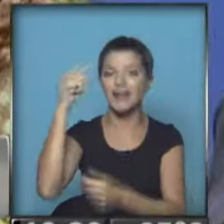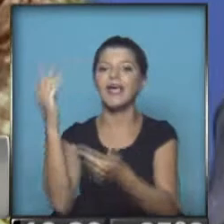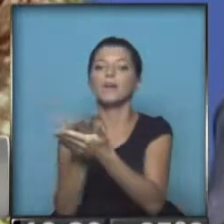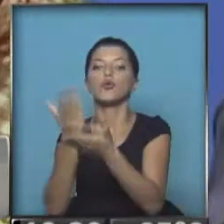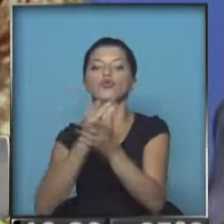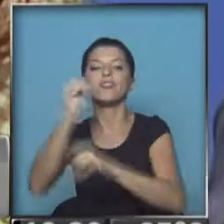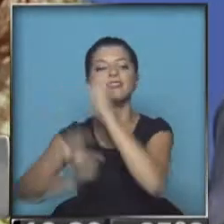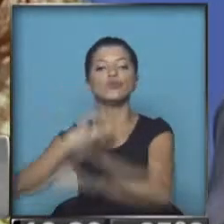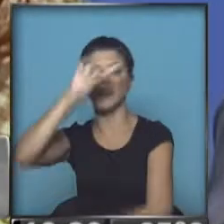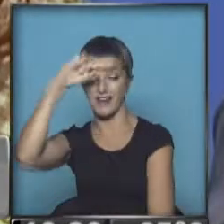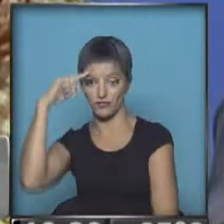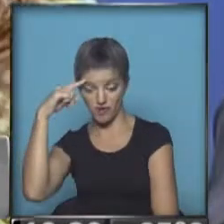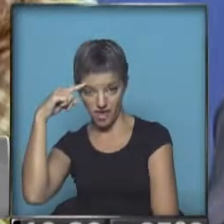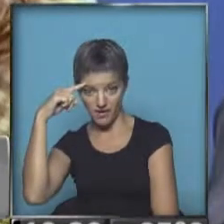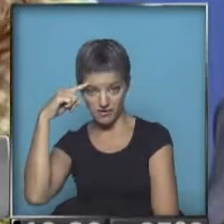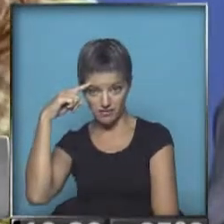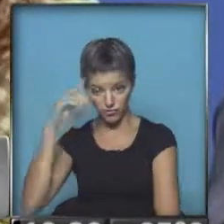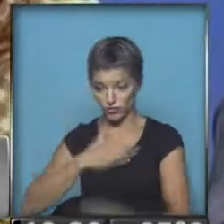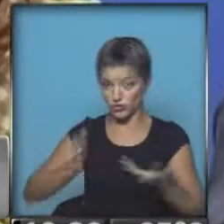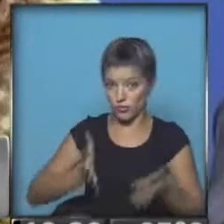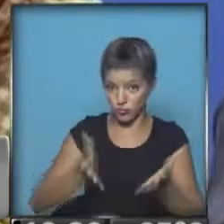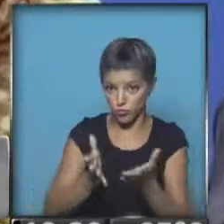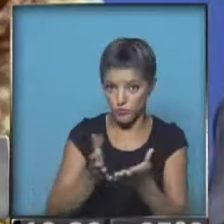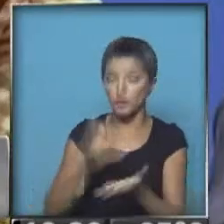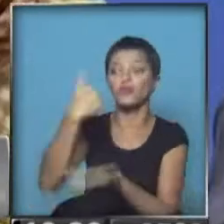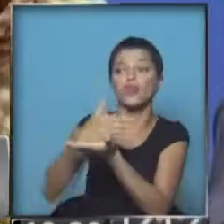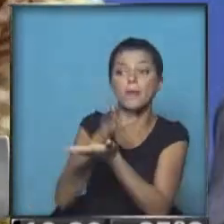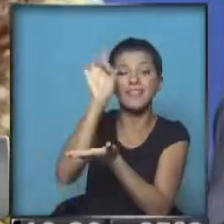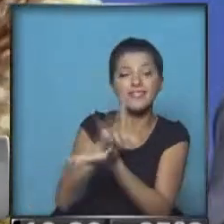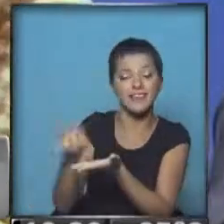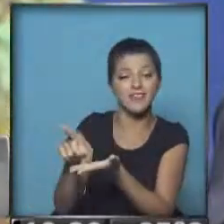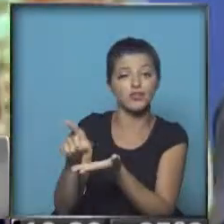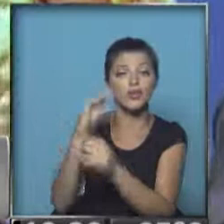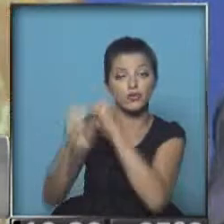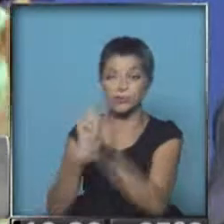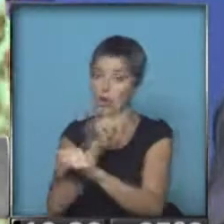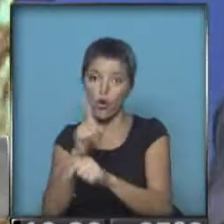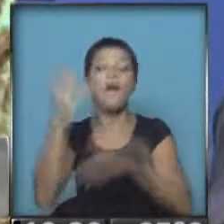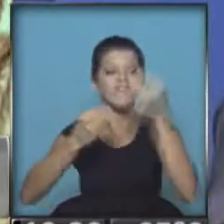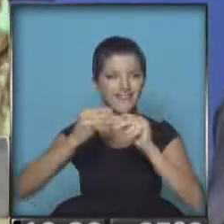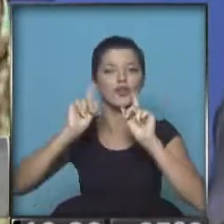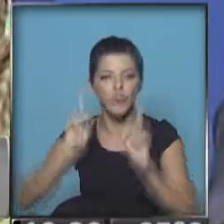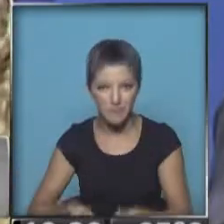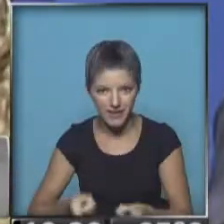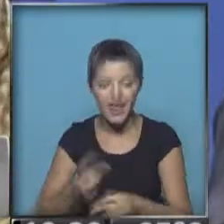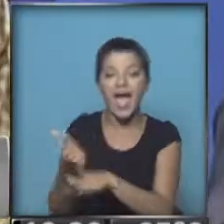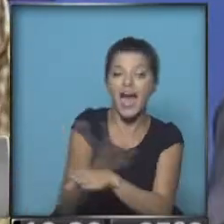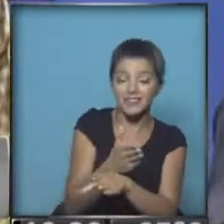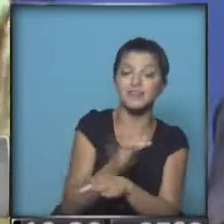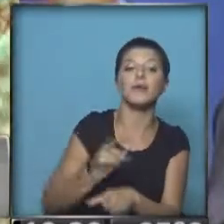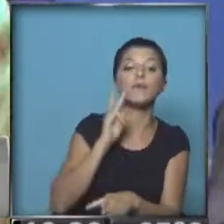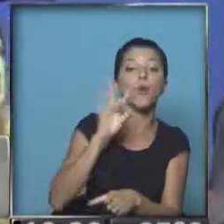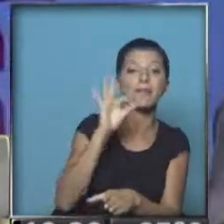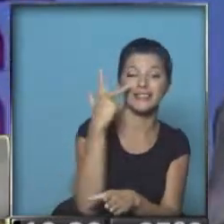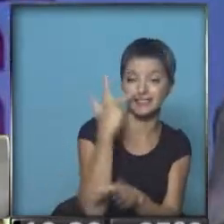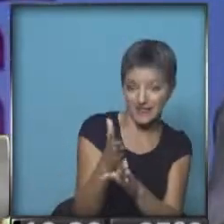nacional, no solamente en el campo de lo industrial, sino también de lo financiero. Antes del año 2003,